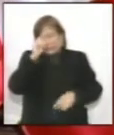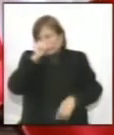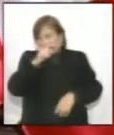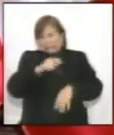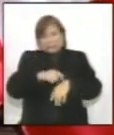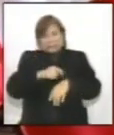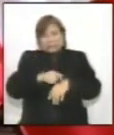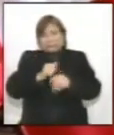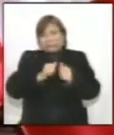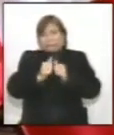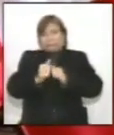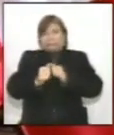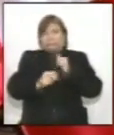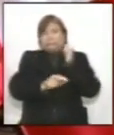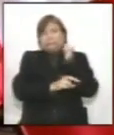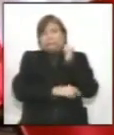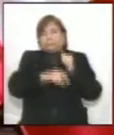viene atravesando el país